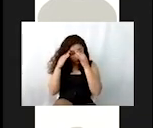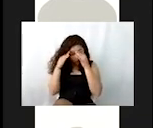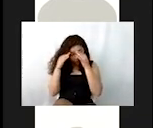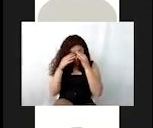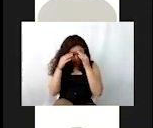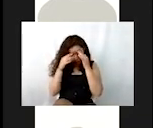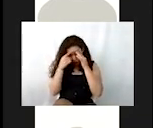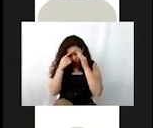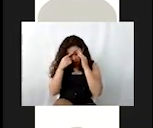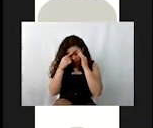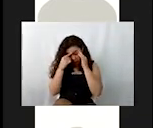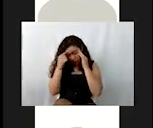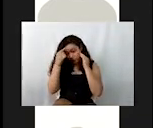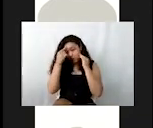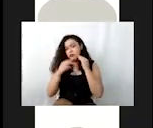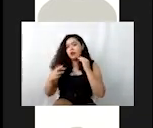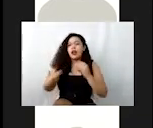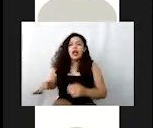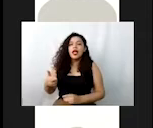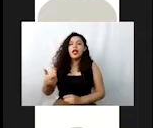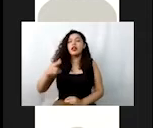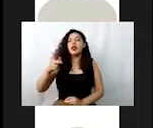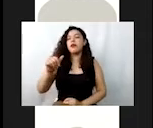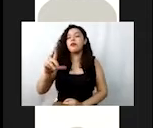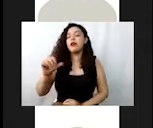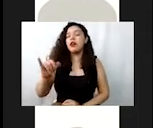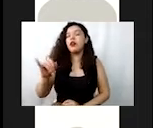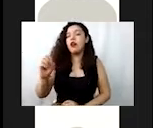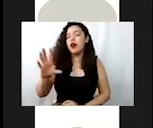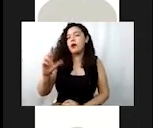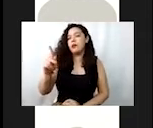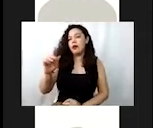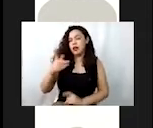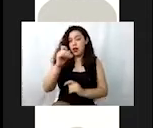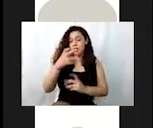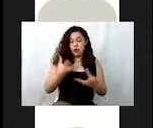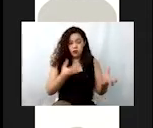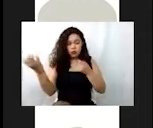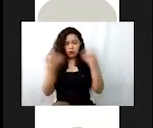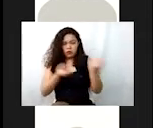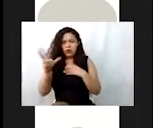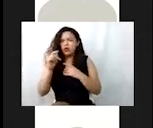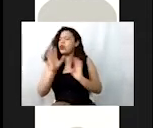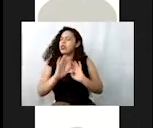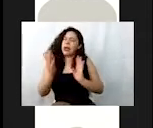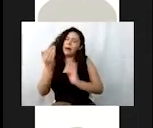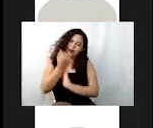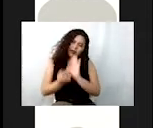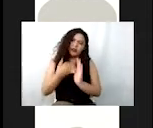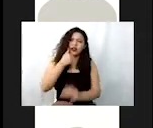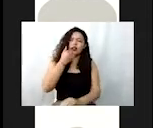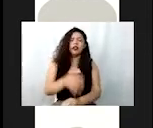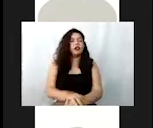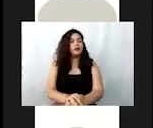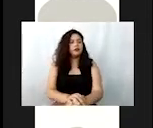la cuenca del río de Papaloapan. O sea, ellos pues a través de este programa directamente teniendo esta